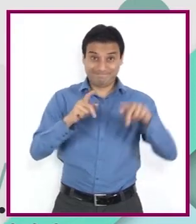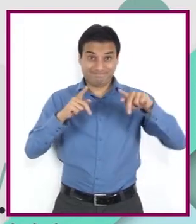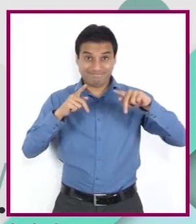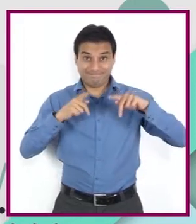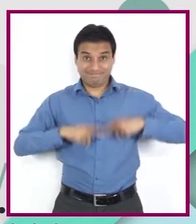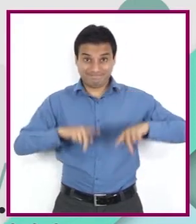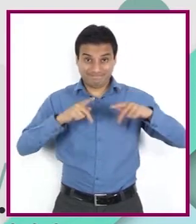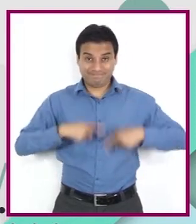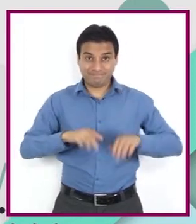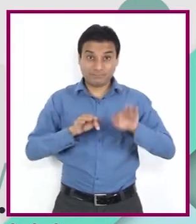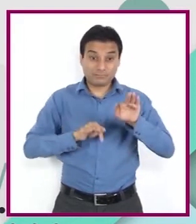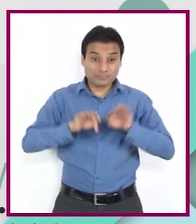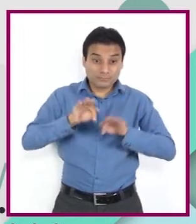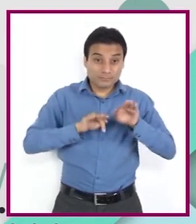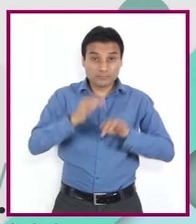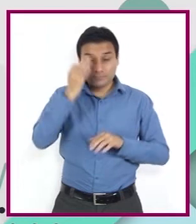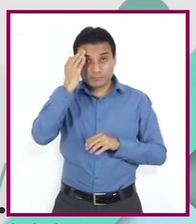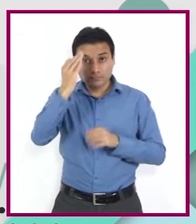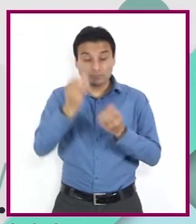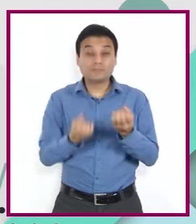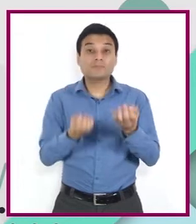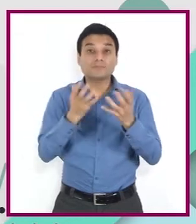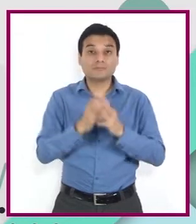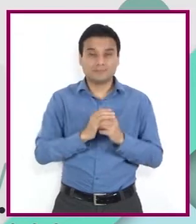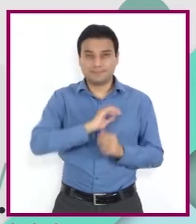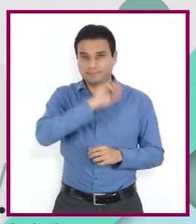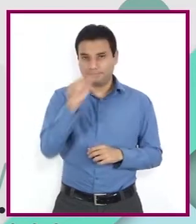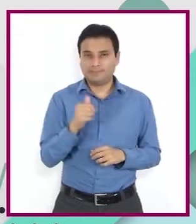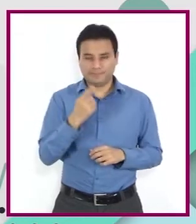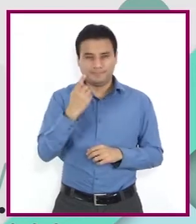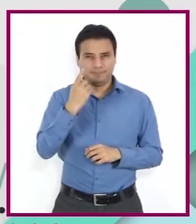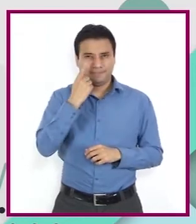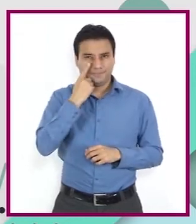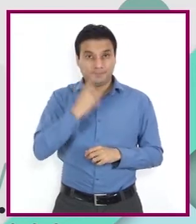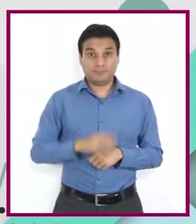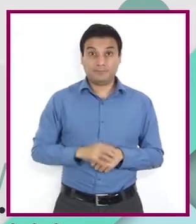trabajo. Después, sigan el recorrido de la gráfica que